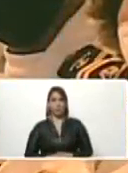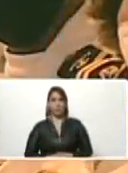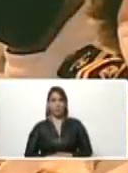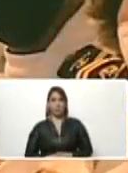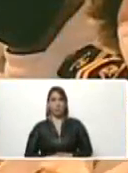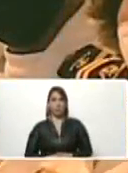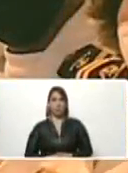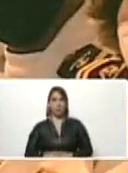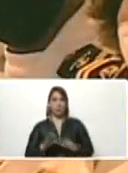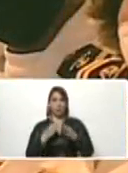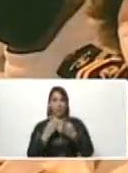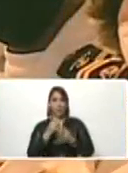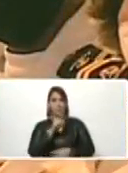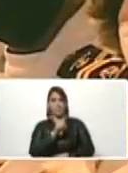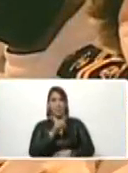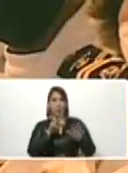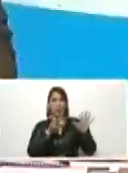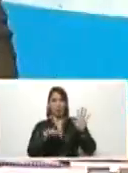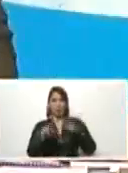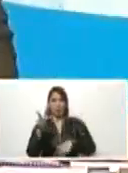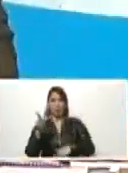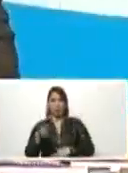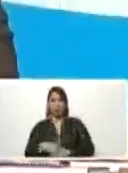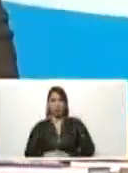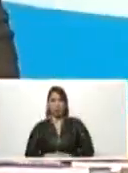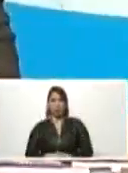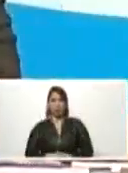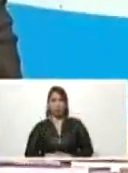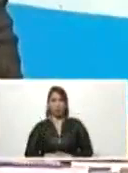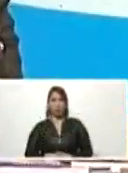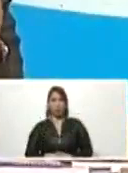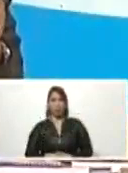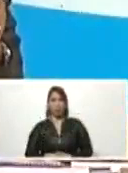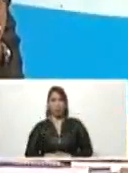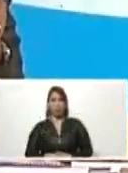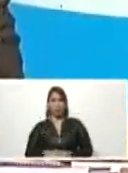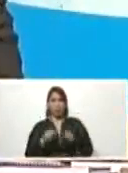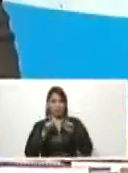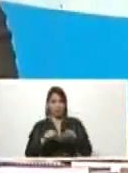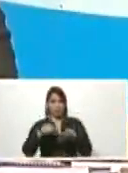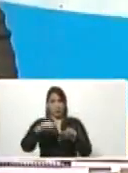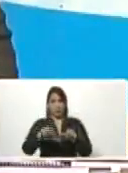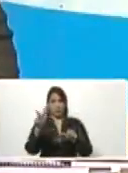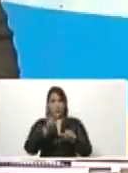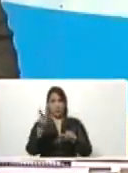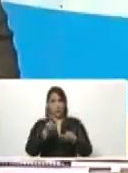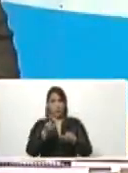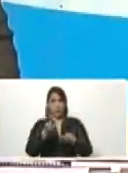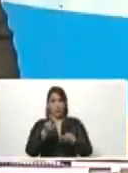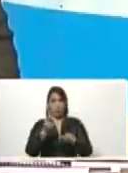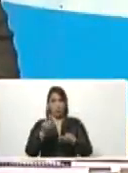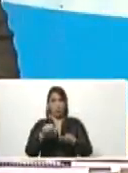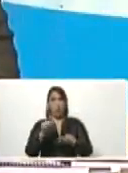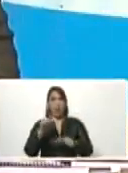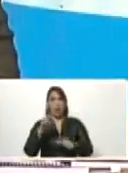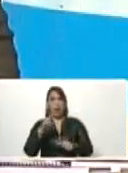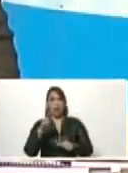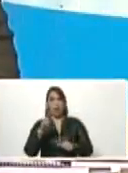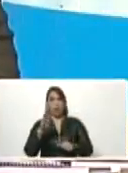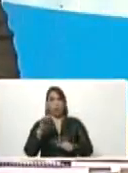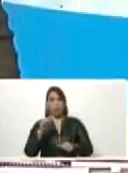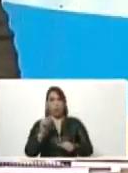en 1812 y se sumaron aquí en Venezuela y desde Aruba a la